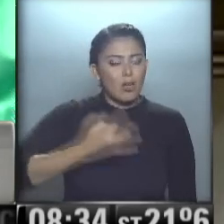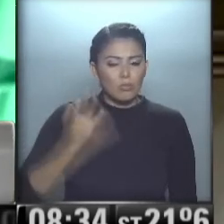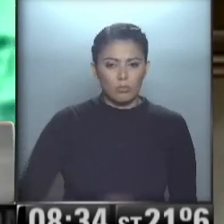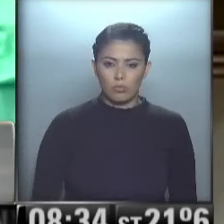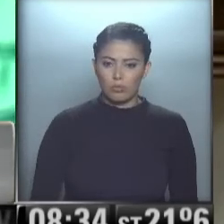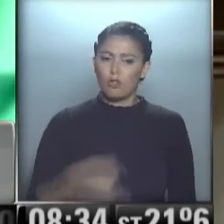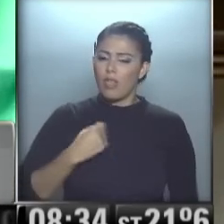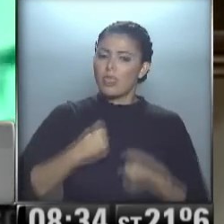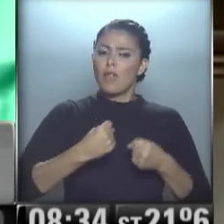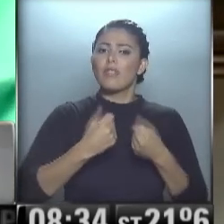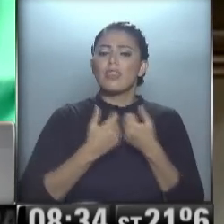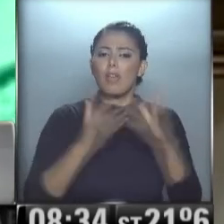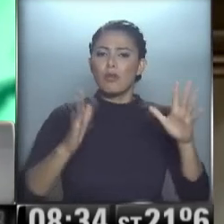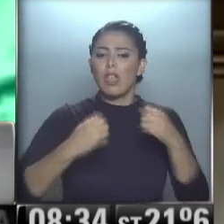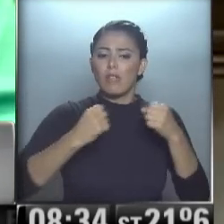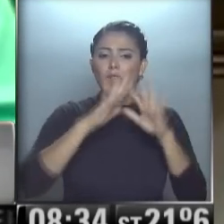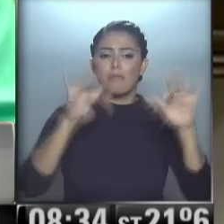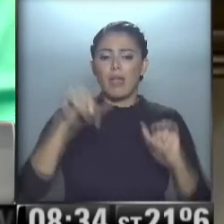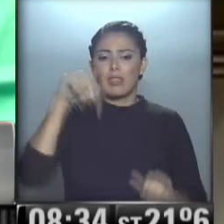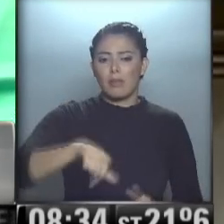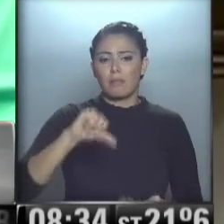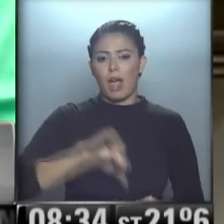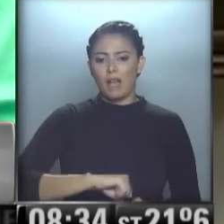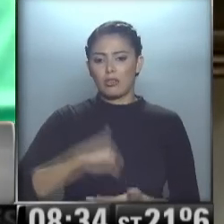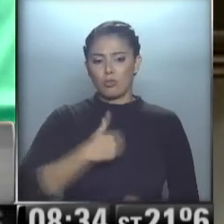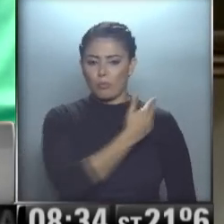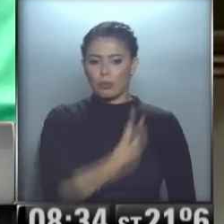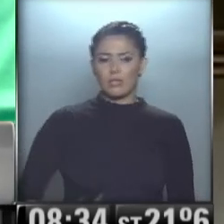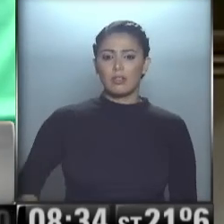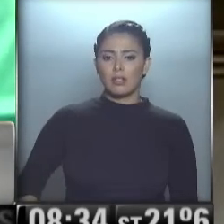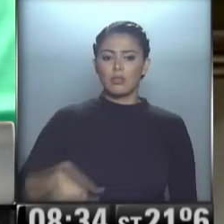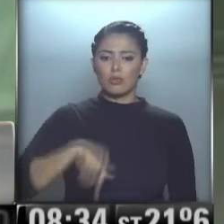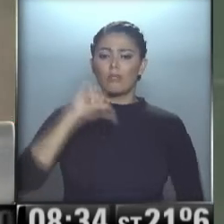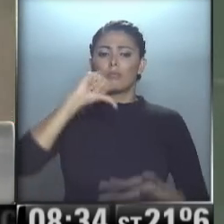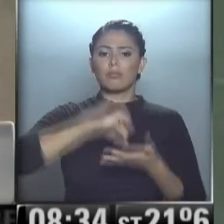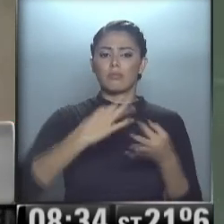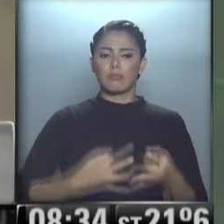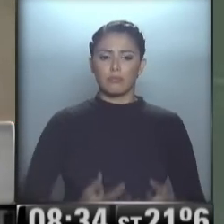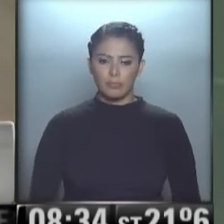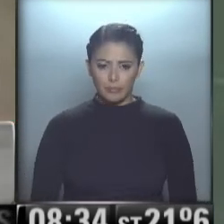Yo voy a defender la democracia y la paz de este país como jefe de Estado, como jefe de gobierno.